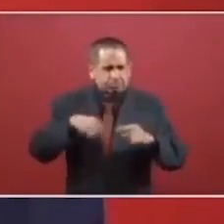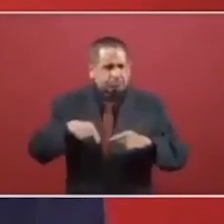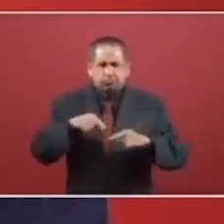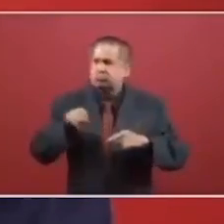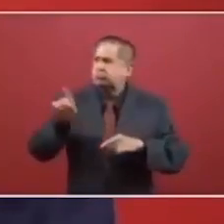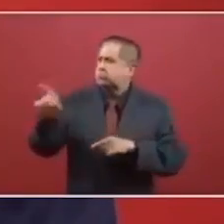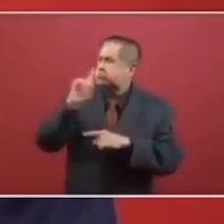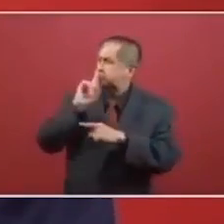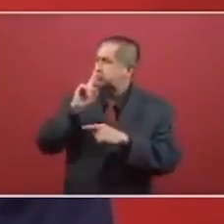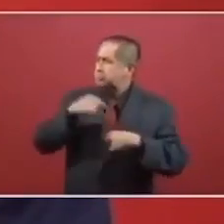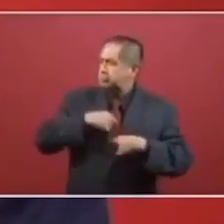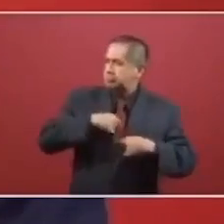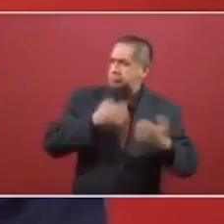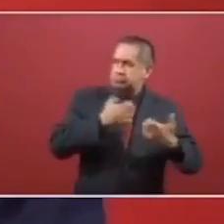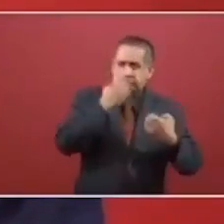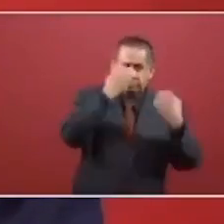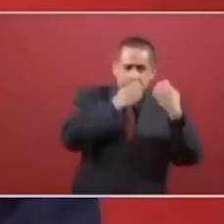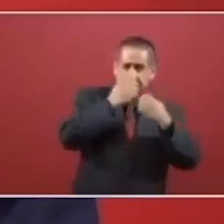expertos,